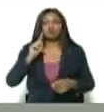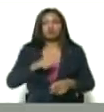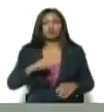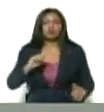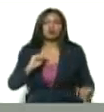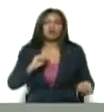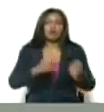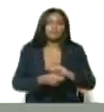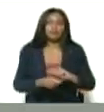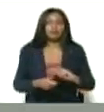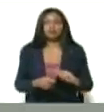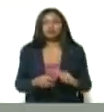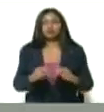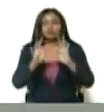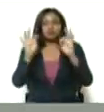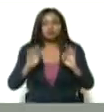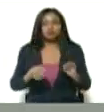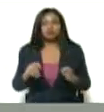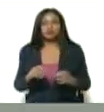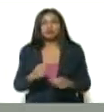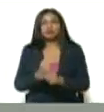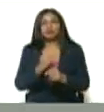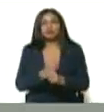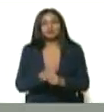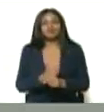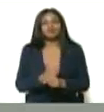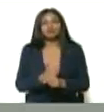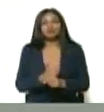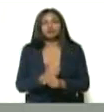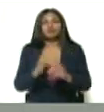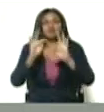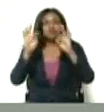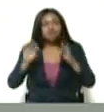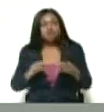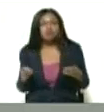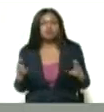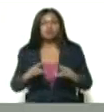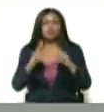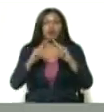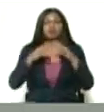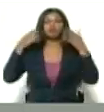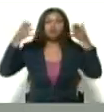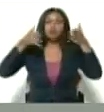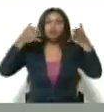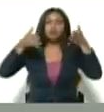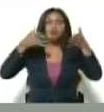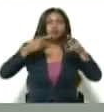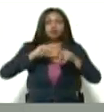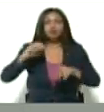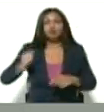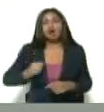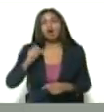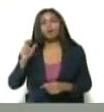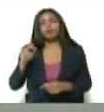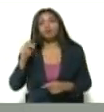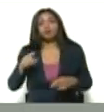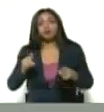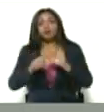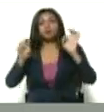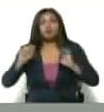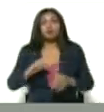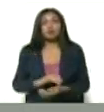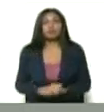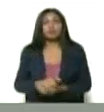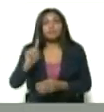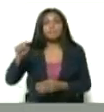muchos modelos de trabajo, de modelos de movilidad, modelos de educación, modelos de encuentro, de formación, y creo que tenemos la oportunidad, tenemos la infraestructura, tenemos